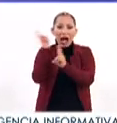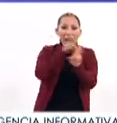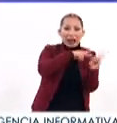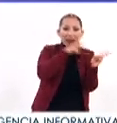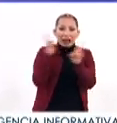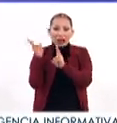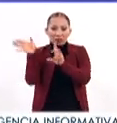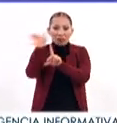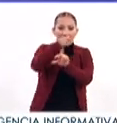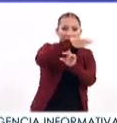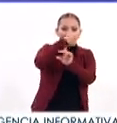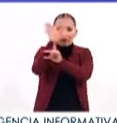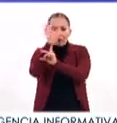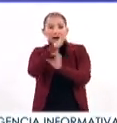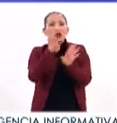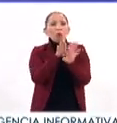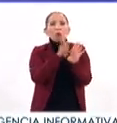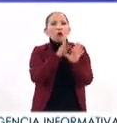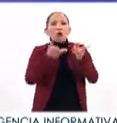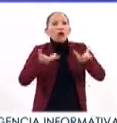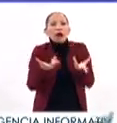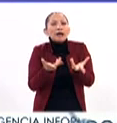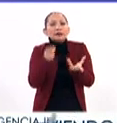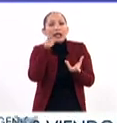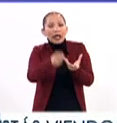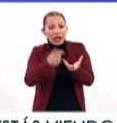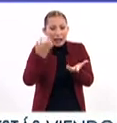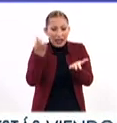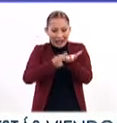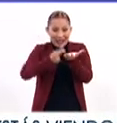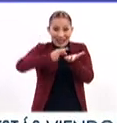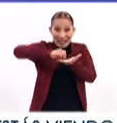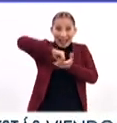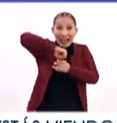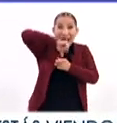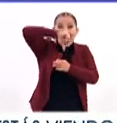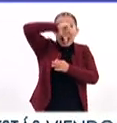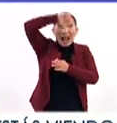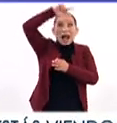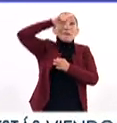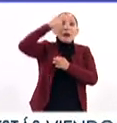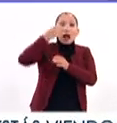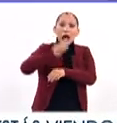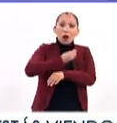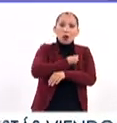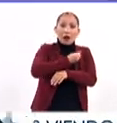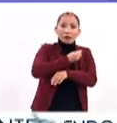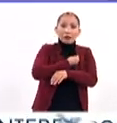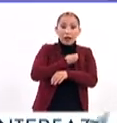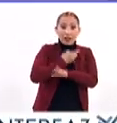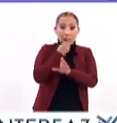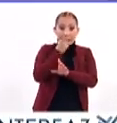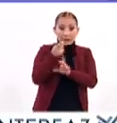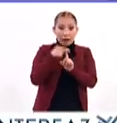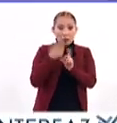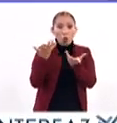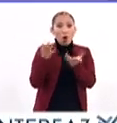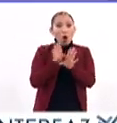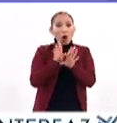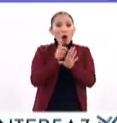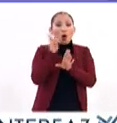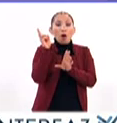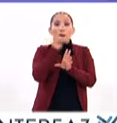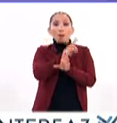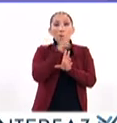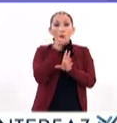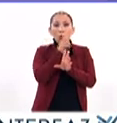viento, etcétera. ¿Cómo hace las astas banderas que usted ha diseñado para poder soportar? Nos decía que pues, se convierte como en una vela